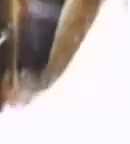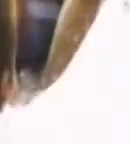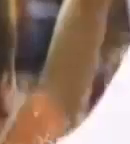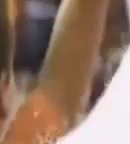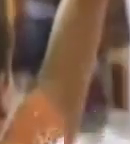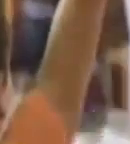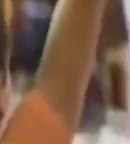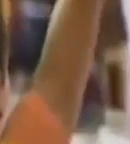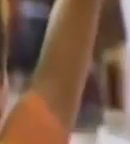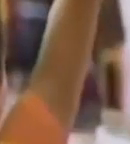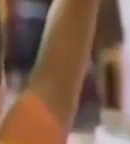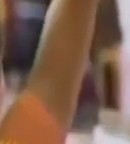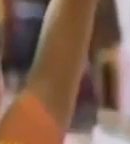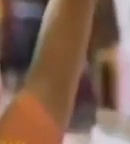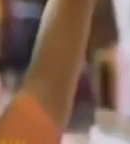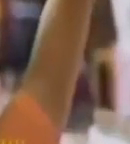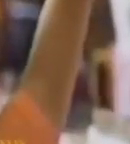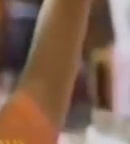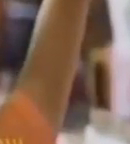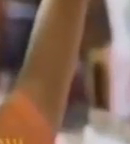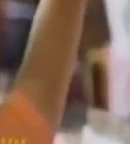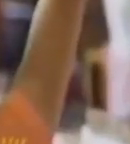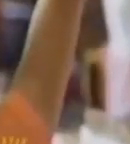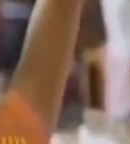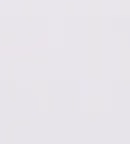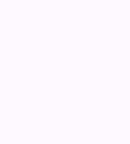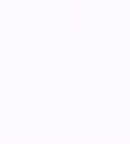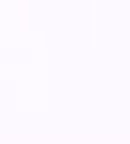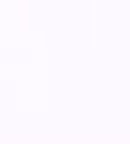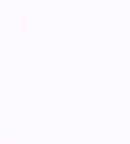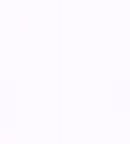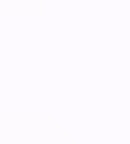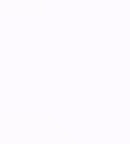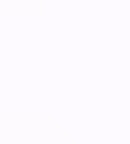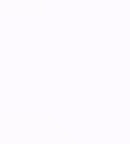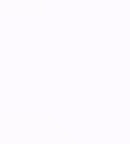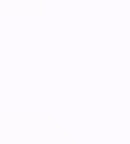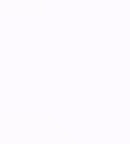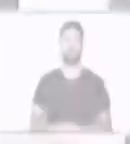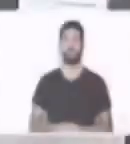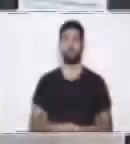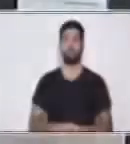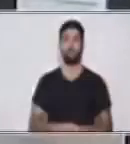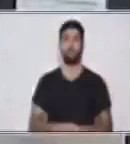A continuación, Matemática Quinto Primaria.